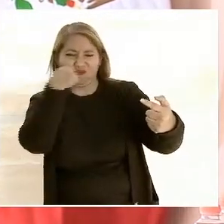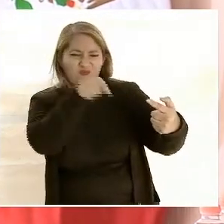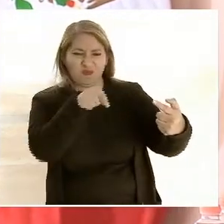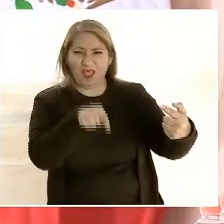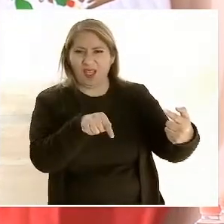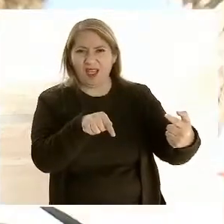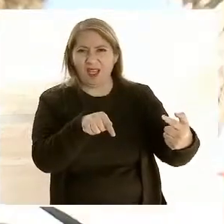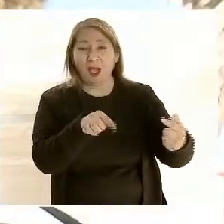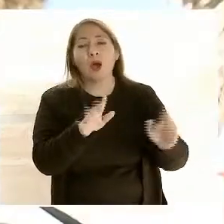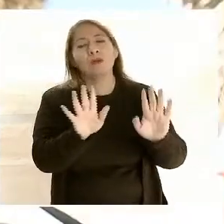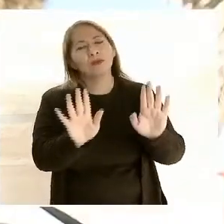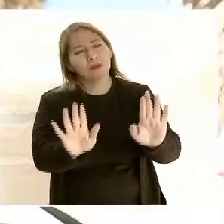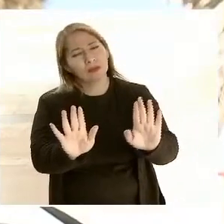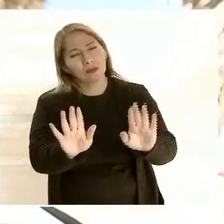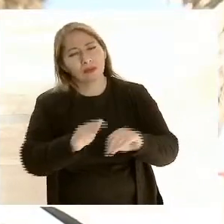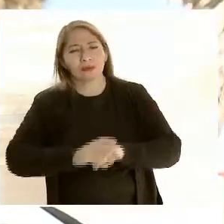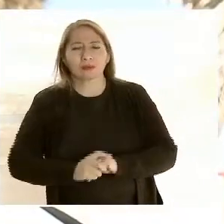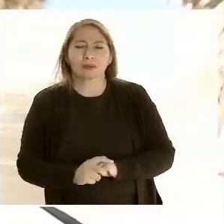No se olvide